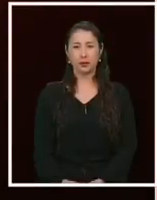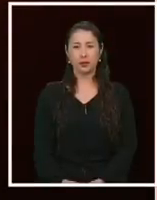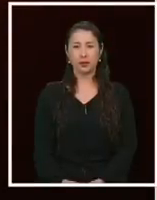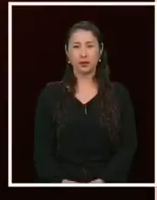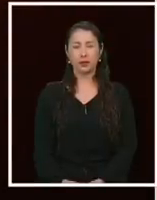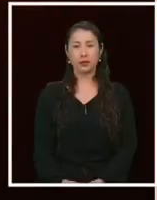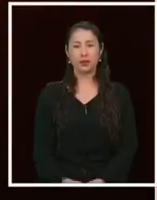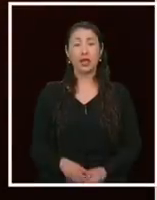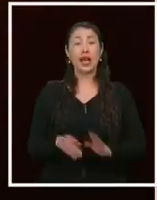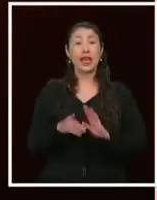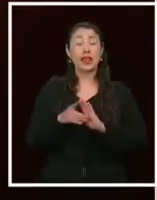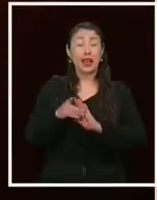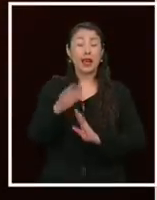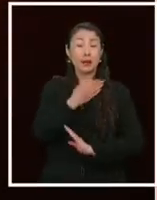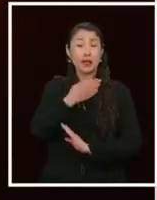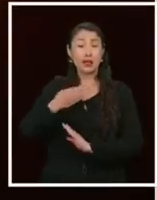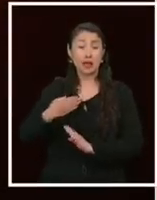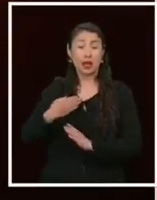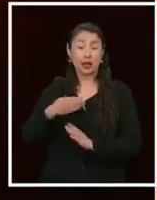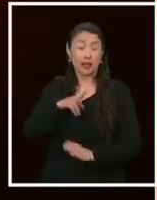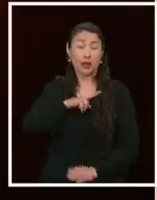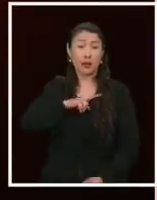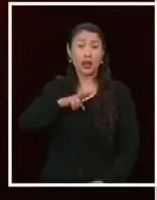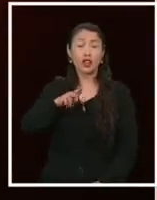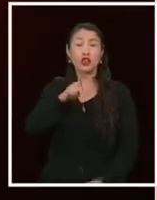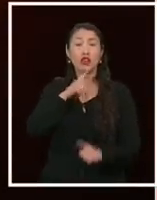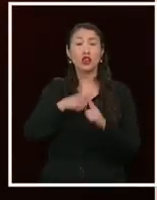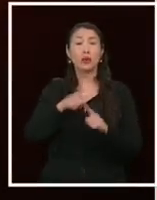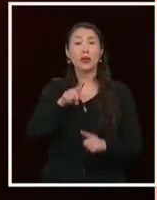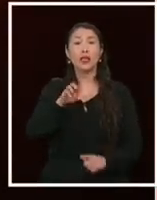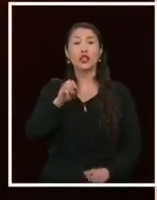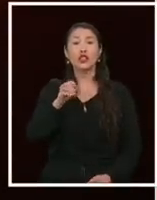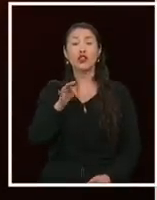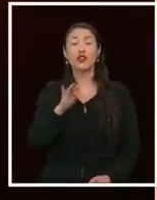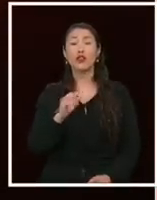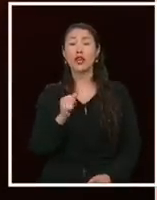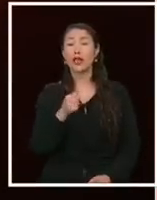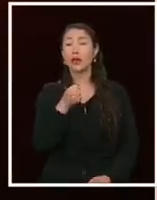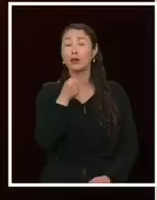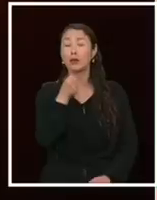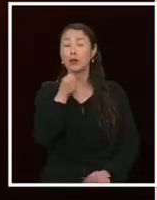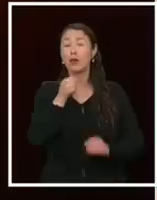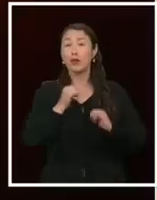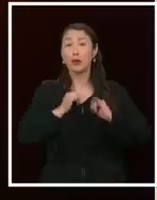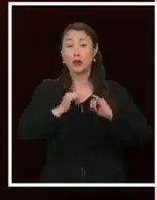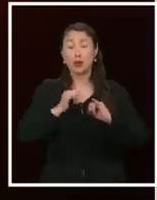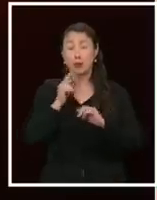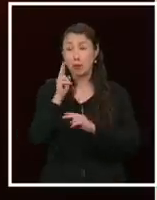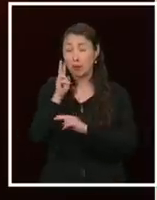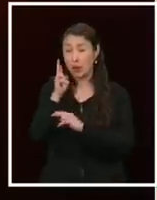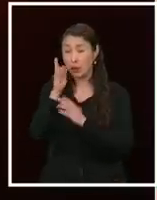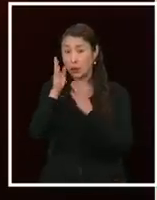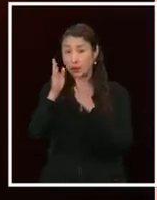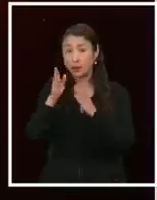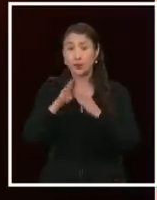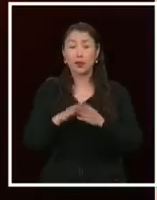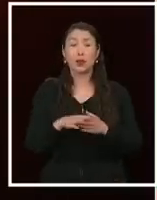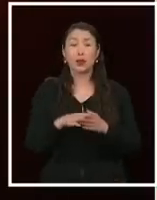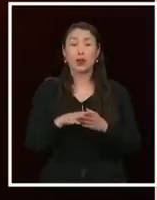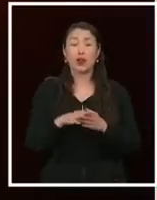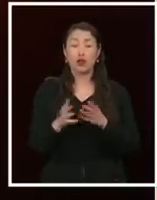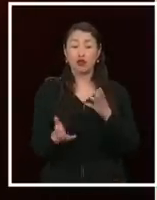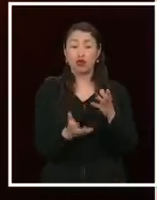La delegada presidencial de Valparaíso, Sofía González, haciendo un punto de prensa y la escuchamos. Para poder contener en un